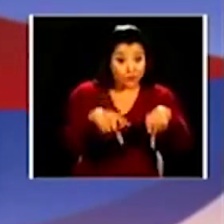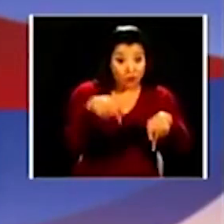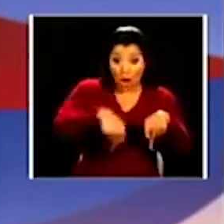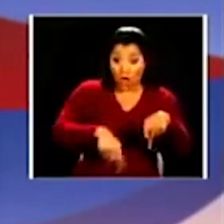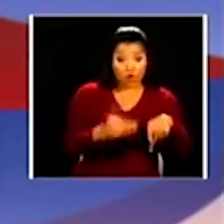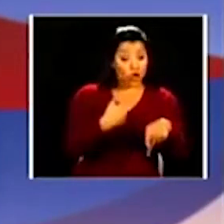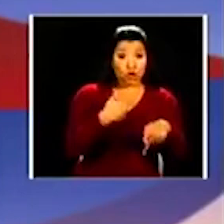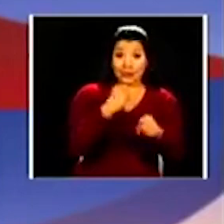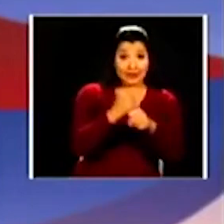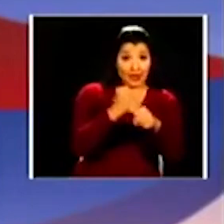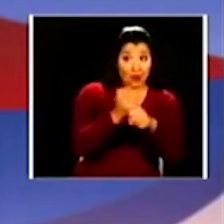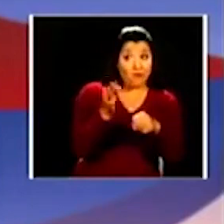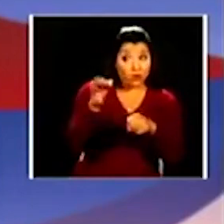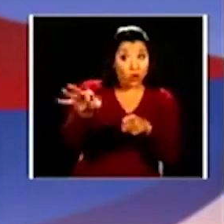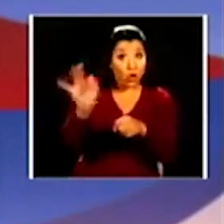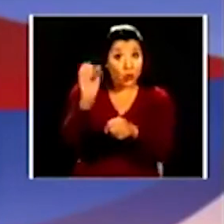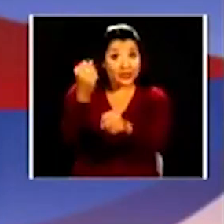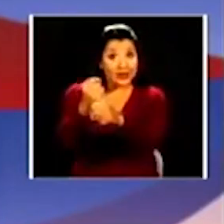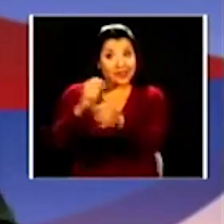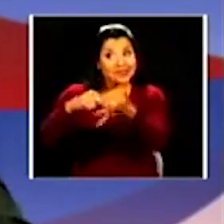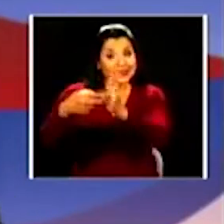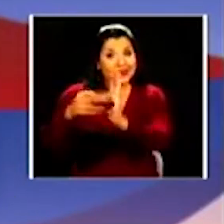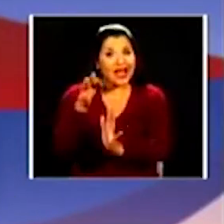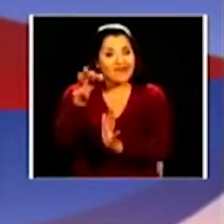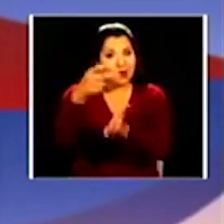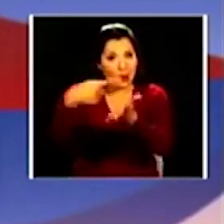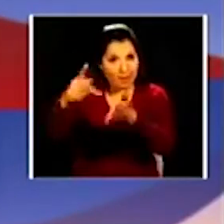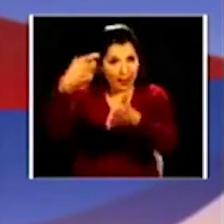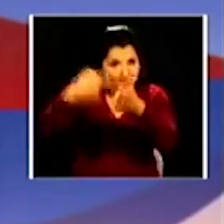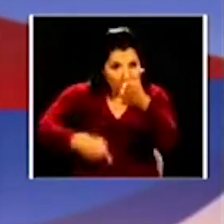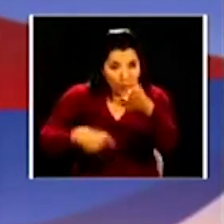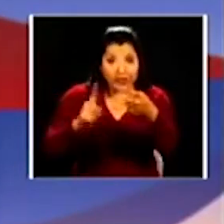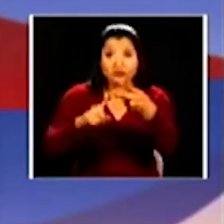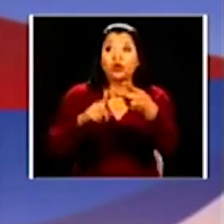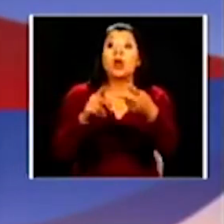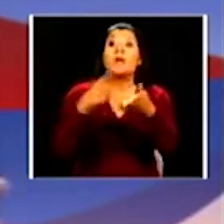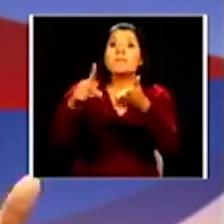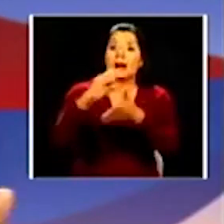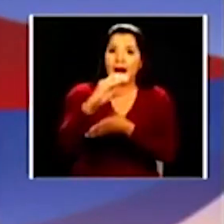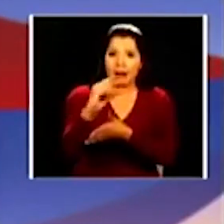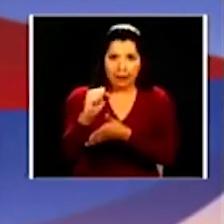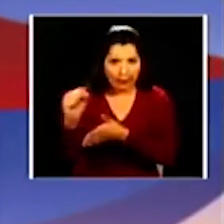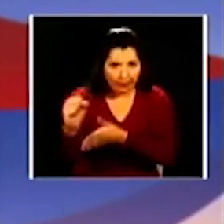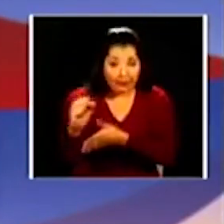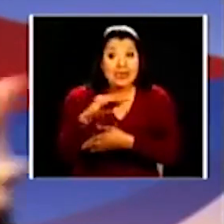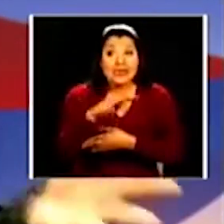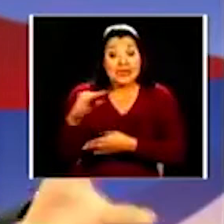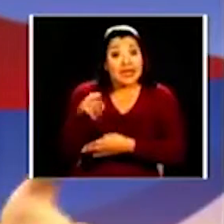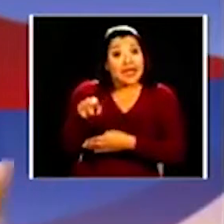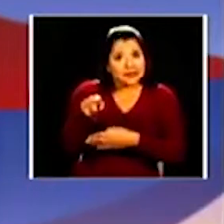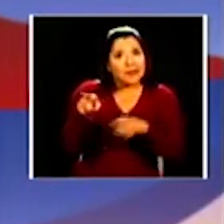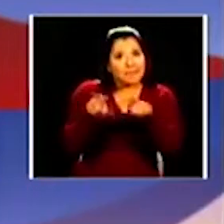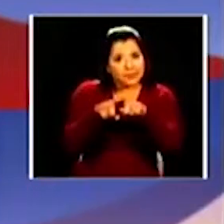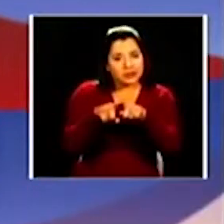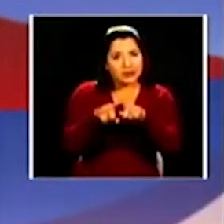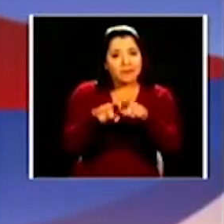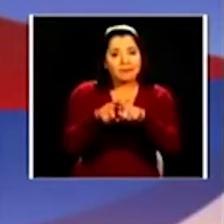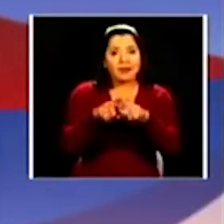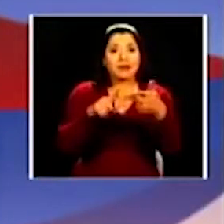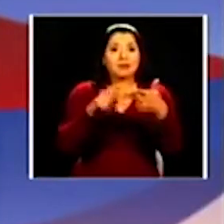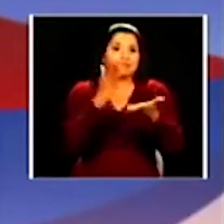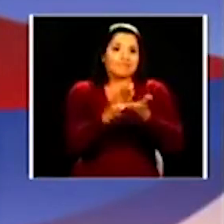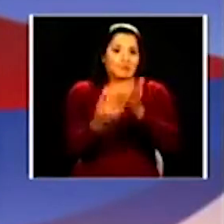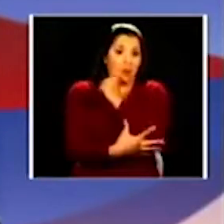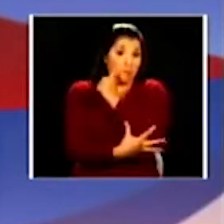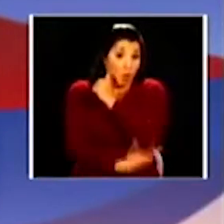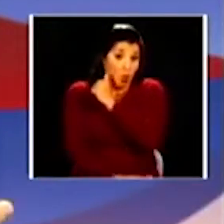pagar impuestos, será una persona también que va a cotizar en la seguridad social y será una persona que también salga de la pobreza. Si queremos atacar